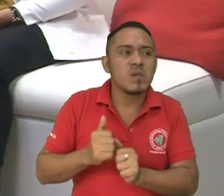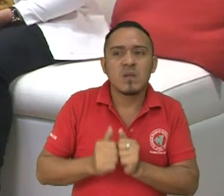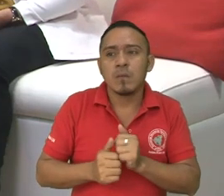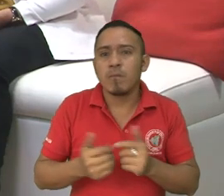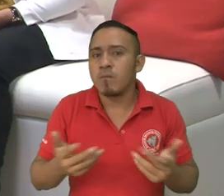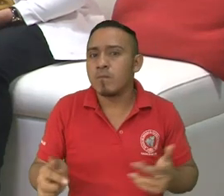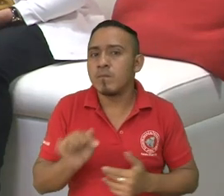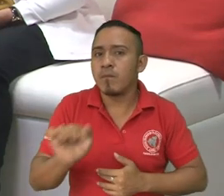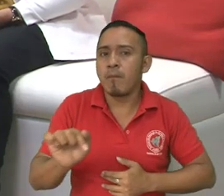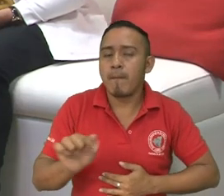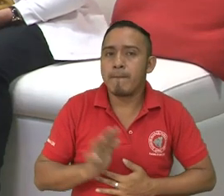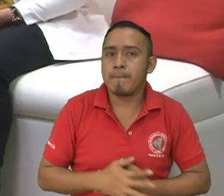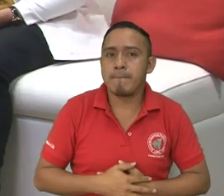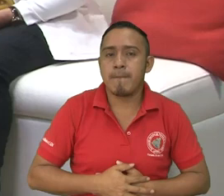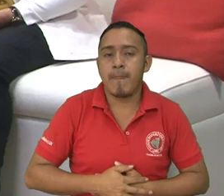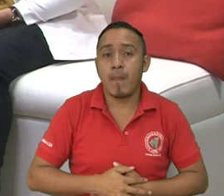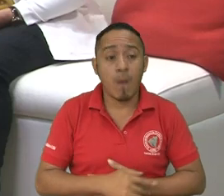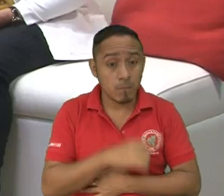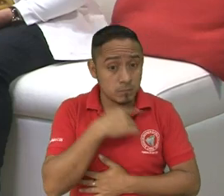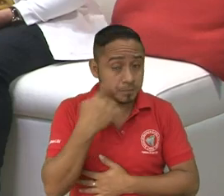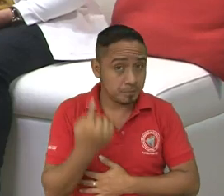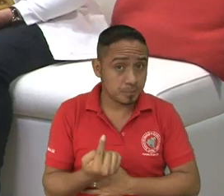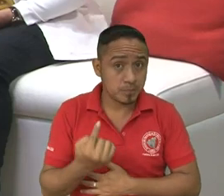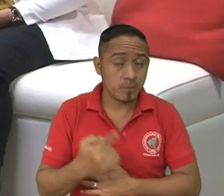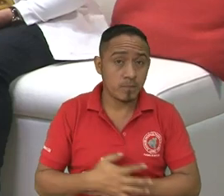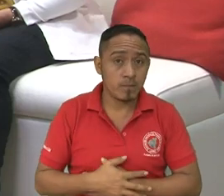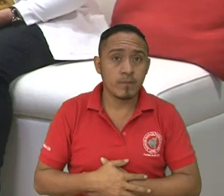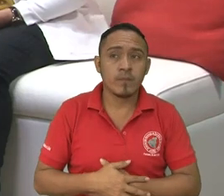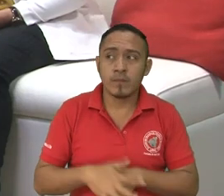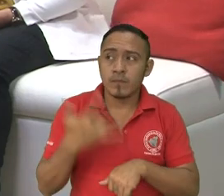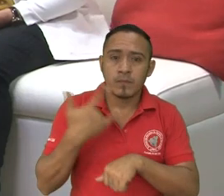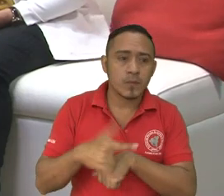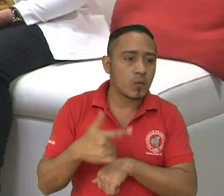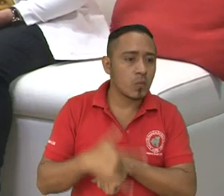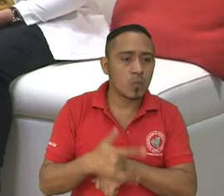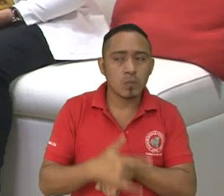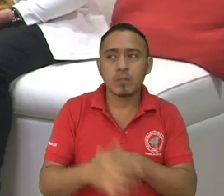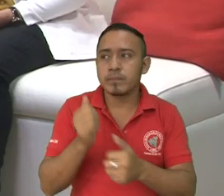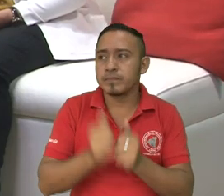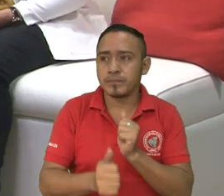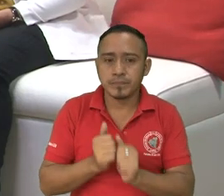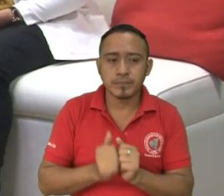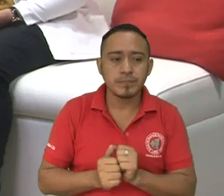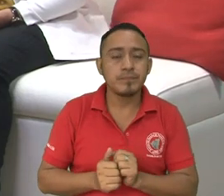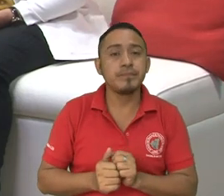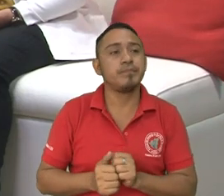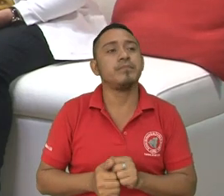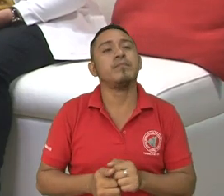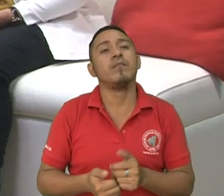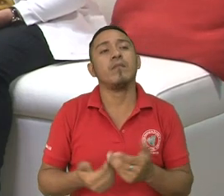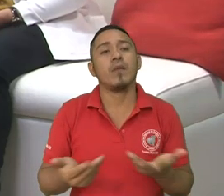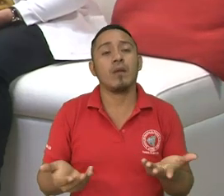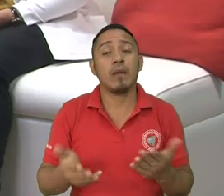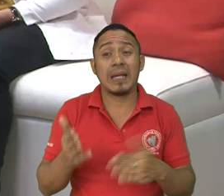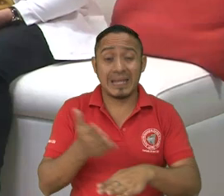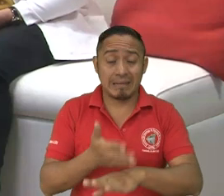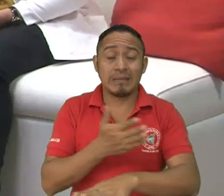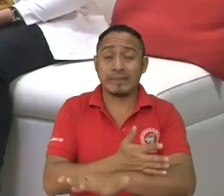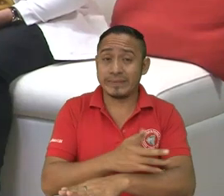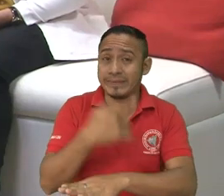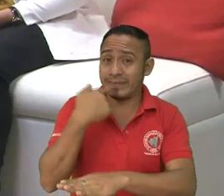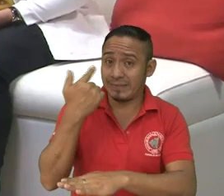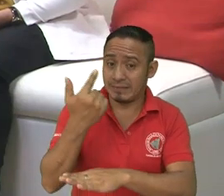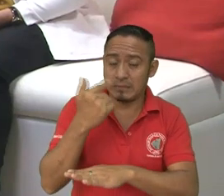pasando con él. Realmente, buscar el problema. A veces, como dije